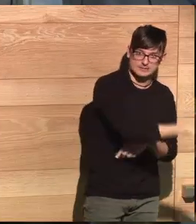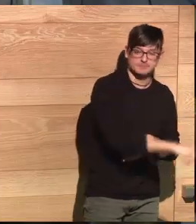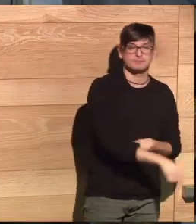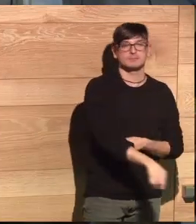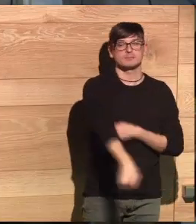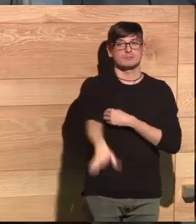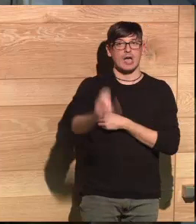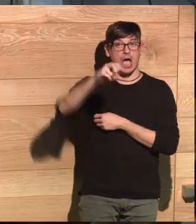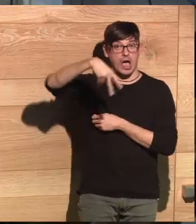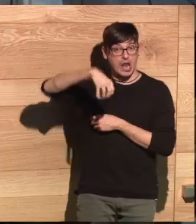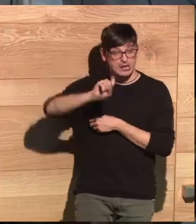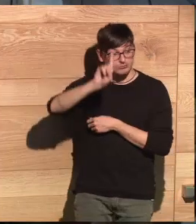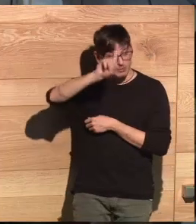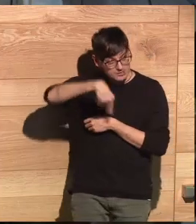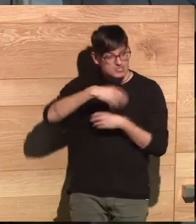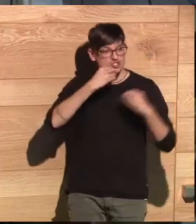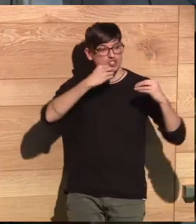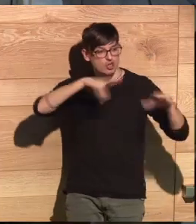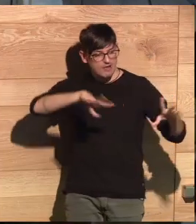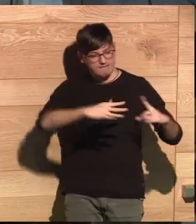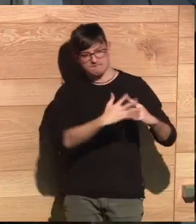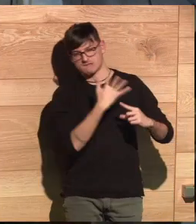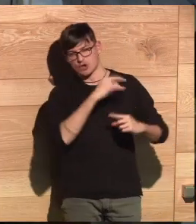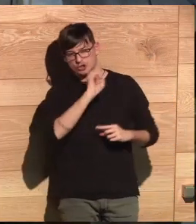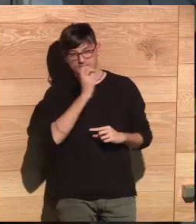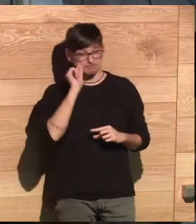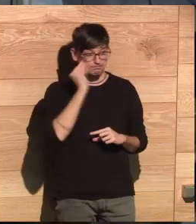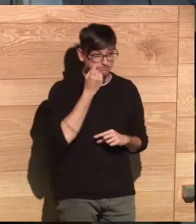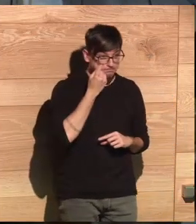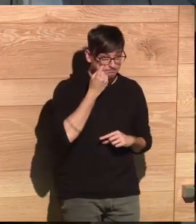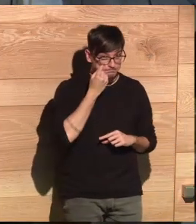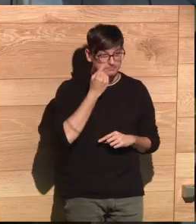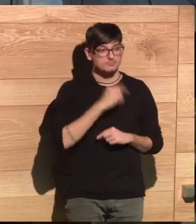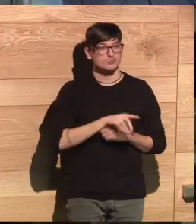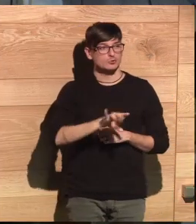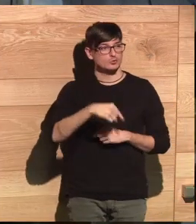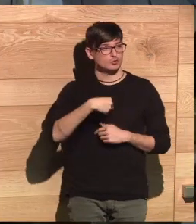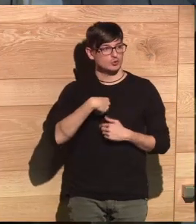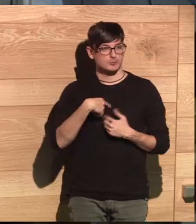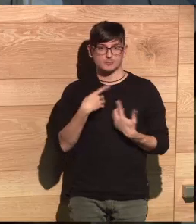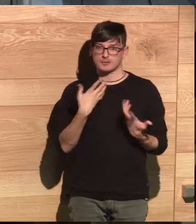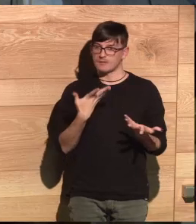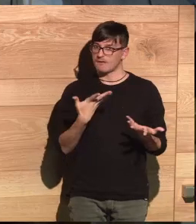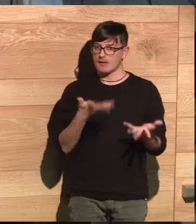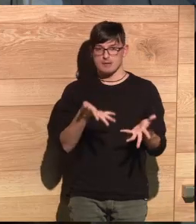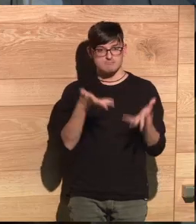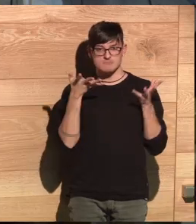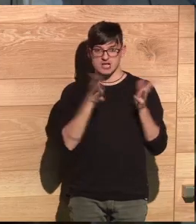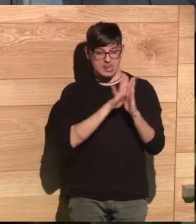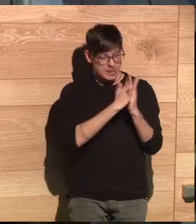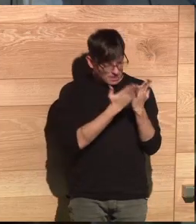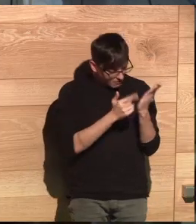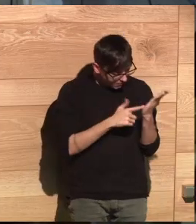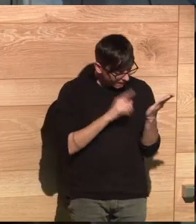¿tú también has descubierto otras historias inspiradoras gracias a No me cuentes cuentos? Yo estoy encantada de haber descubierto este